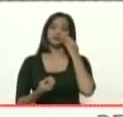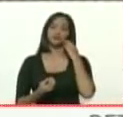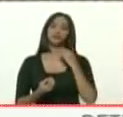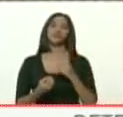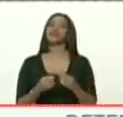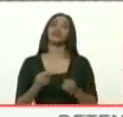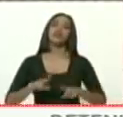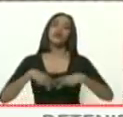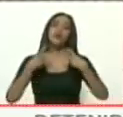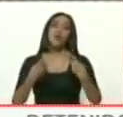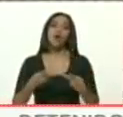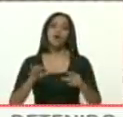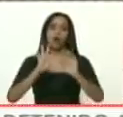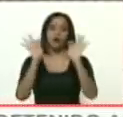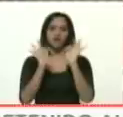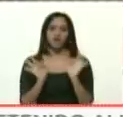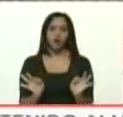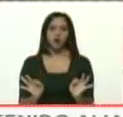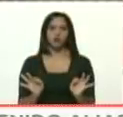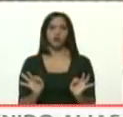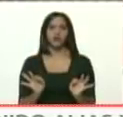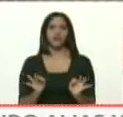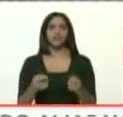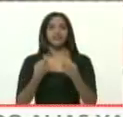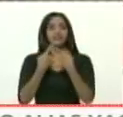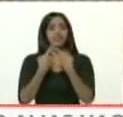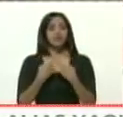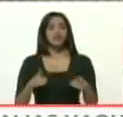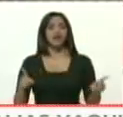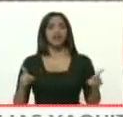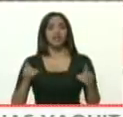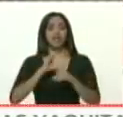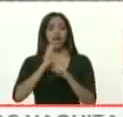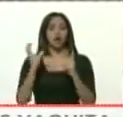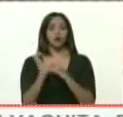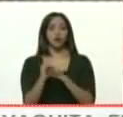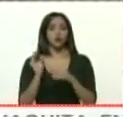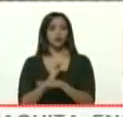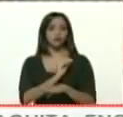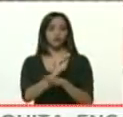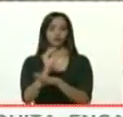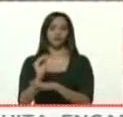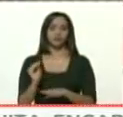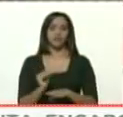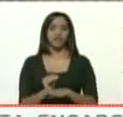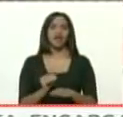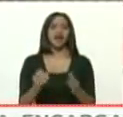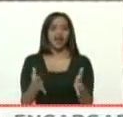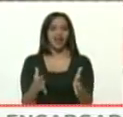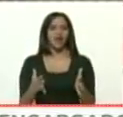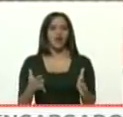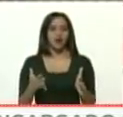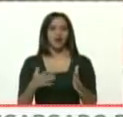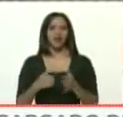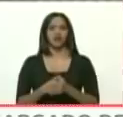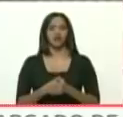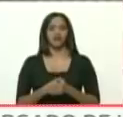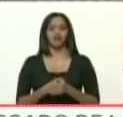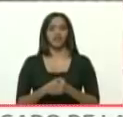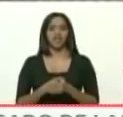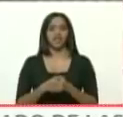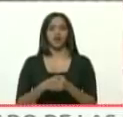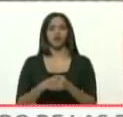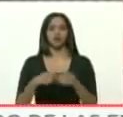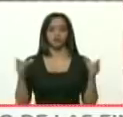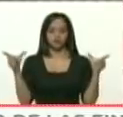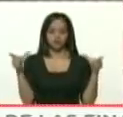este nuevo modelo o este diseño distinto de la cultura preventiva en la seguridad ha logrado la disminución de los índices de